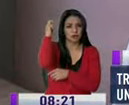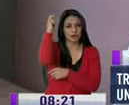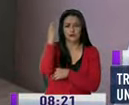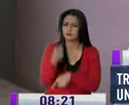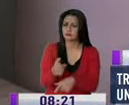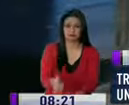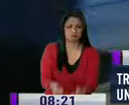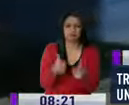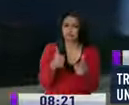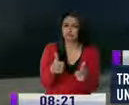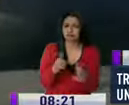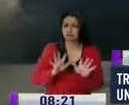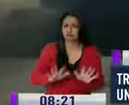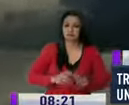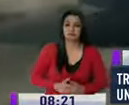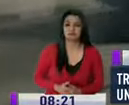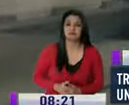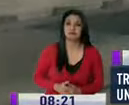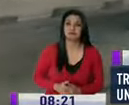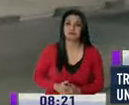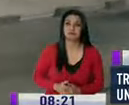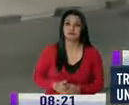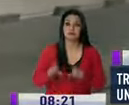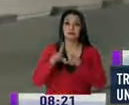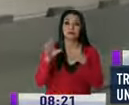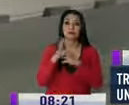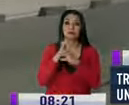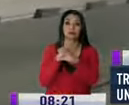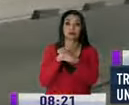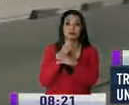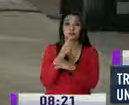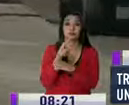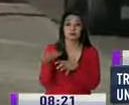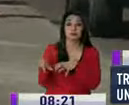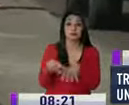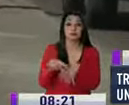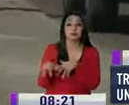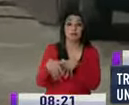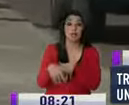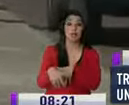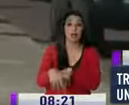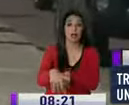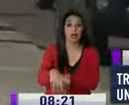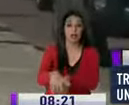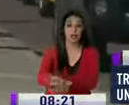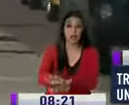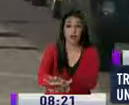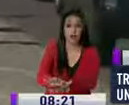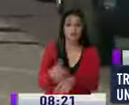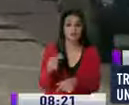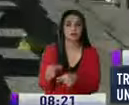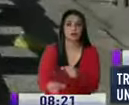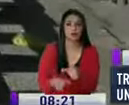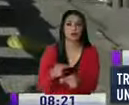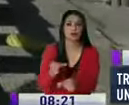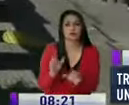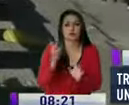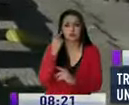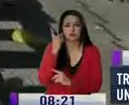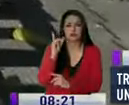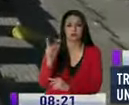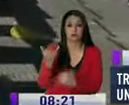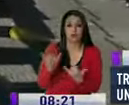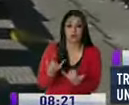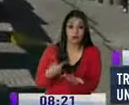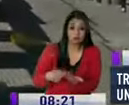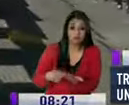enfático en ello. Finalmente, los transportistas indicaron que las acciones que tomarán ante este panorama serán paulatinas, pues ya están